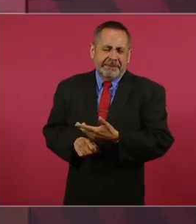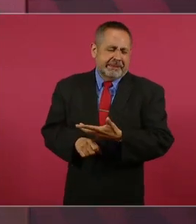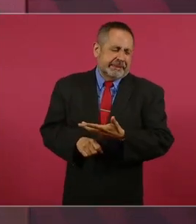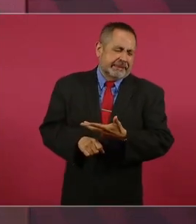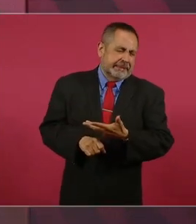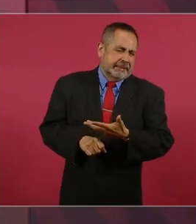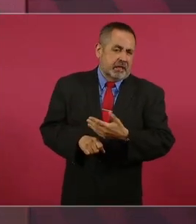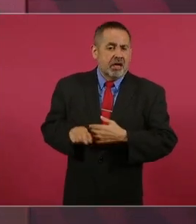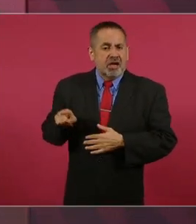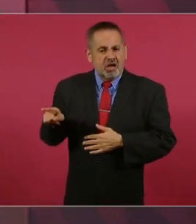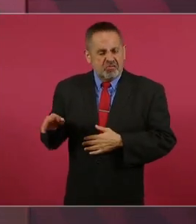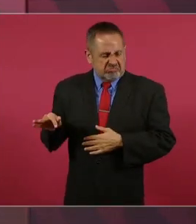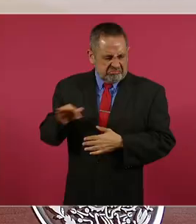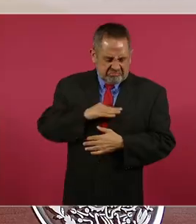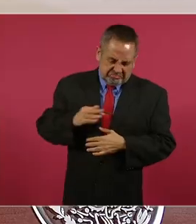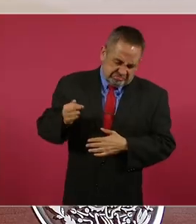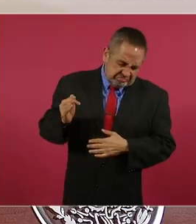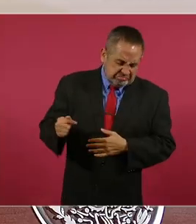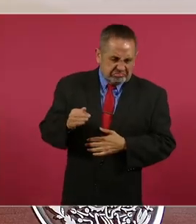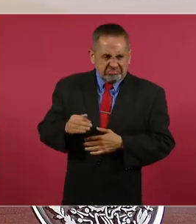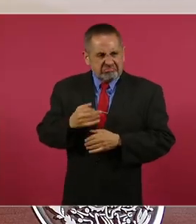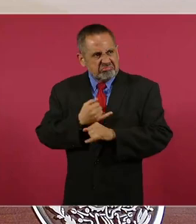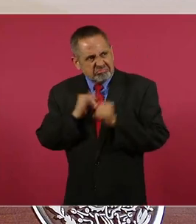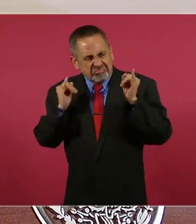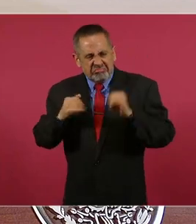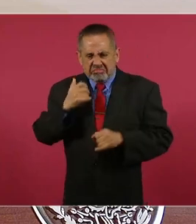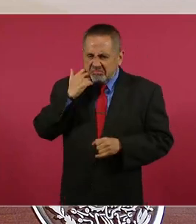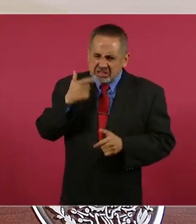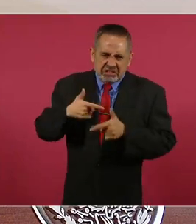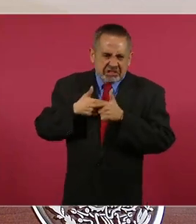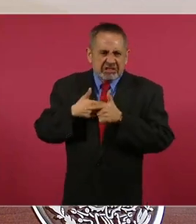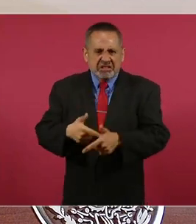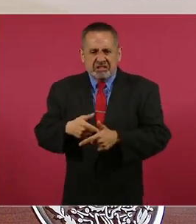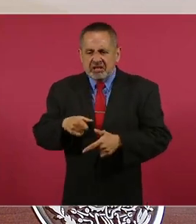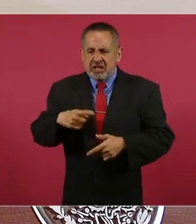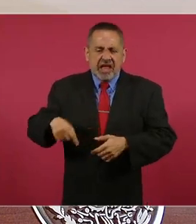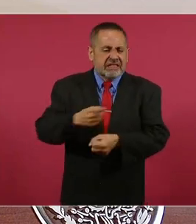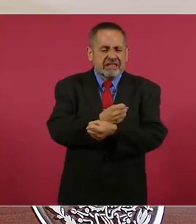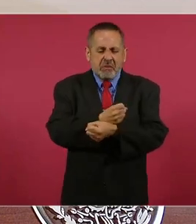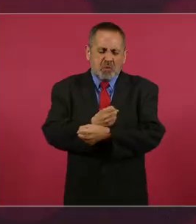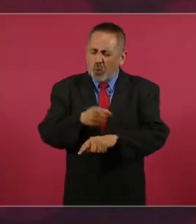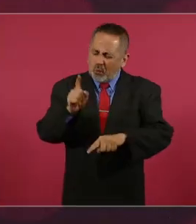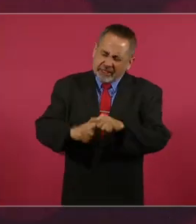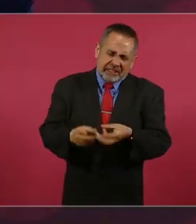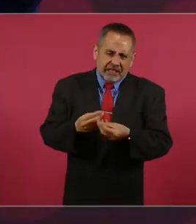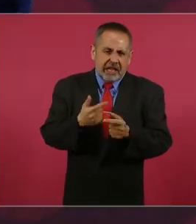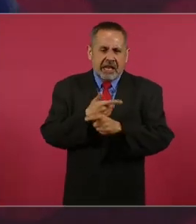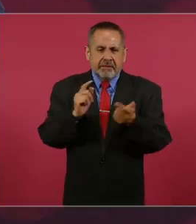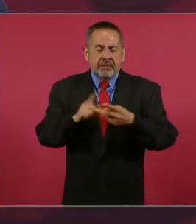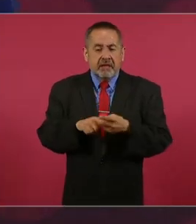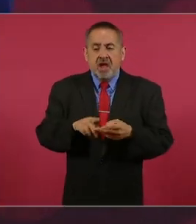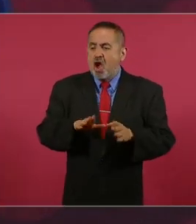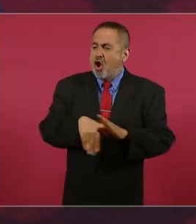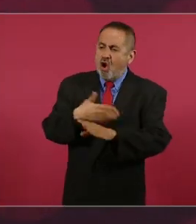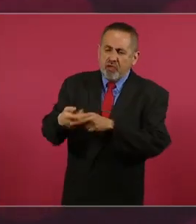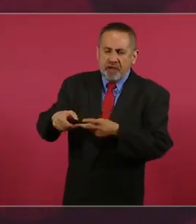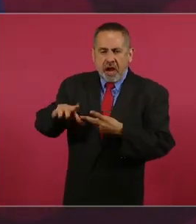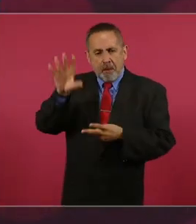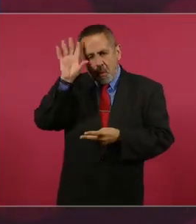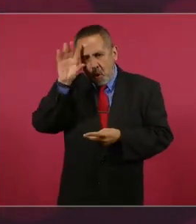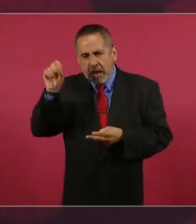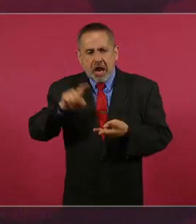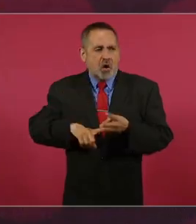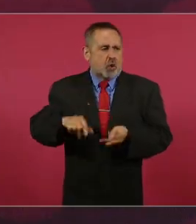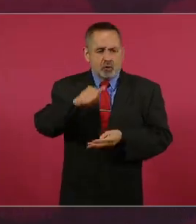por atreverse a proclamar la abolición de la esclavitud. Y a Morelos, y a Juárez, y